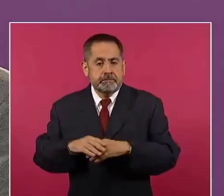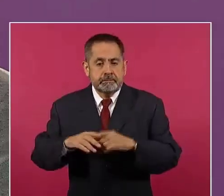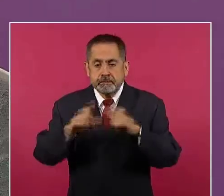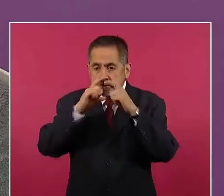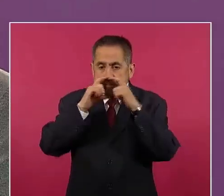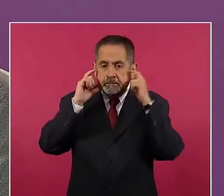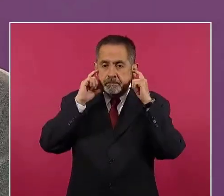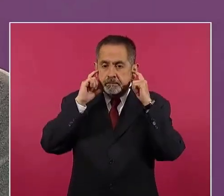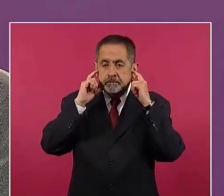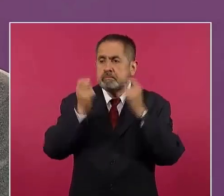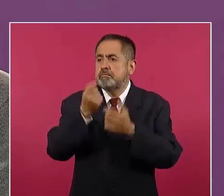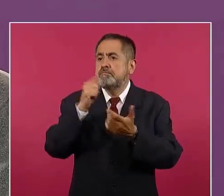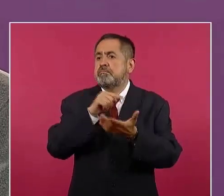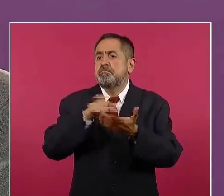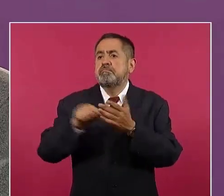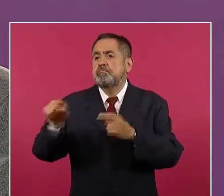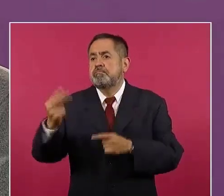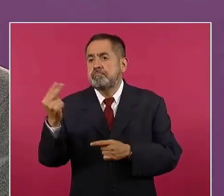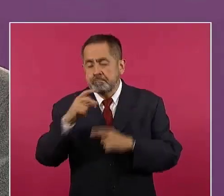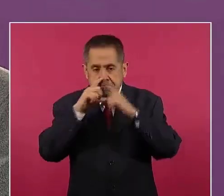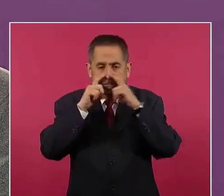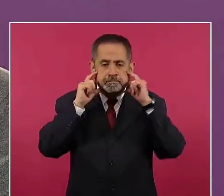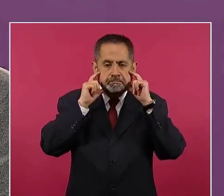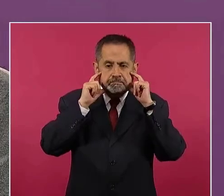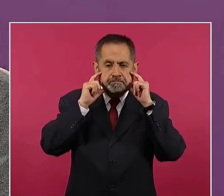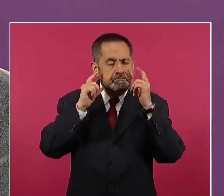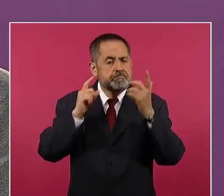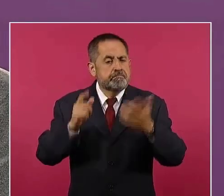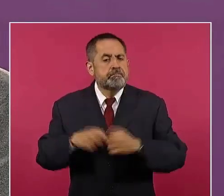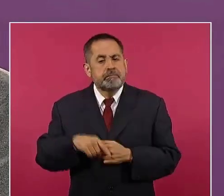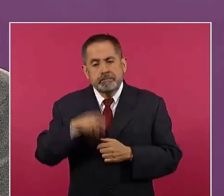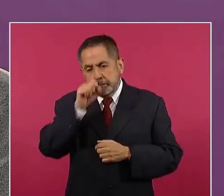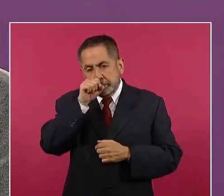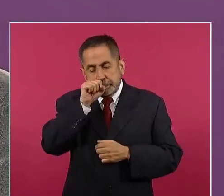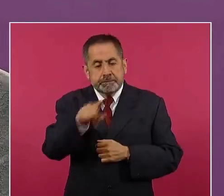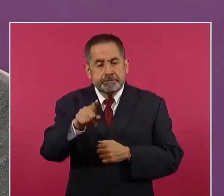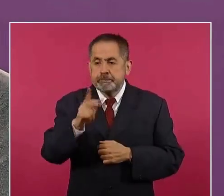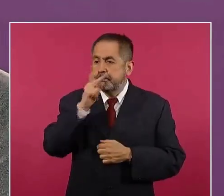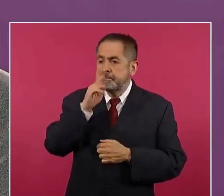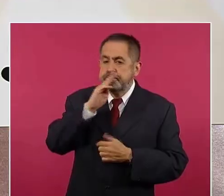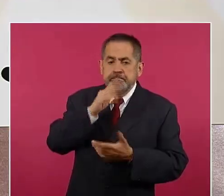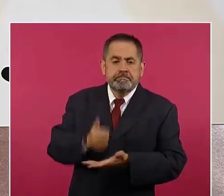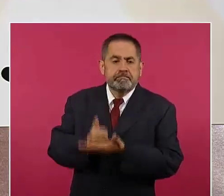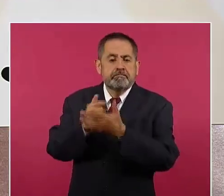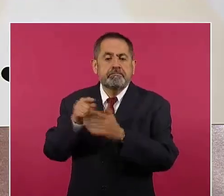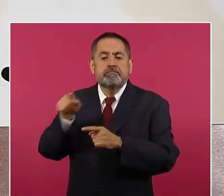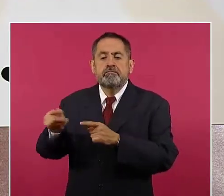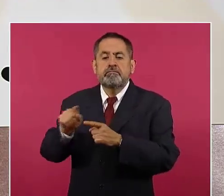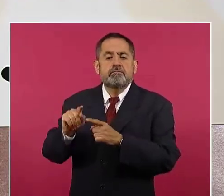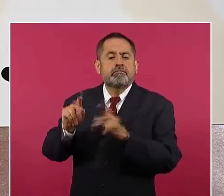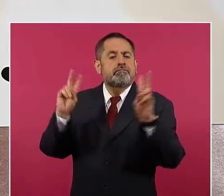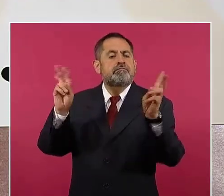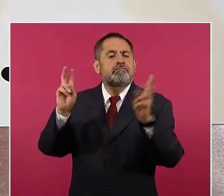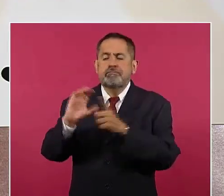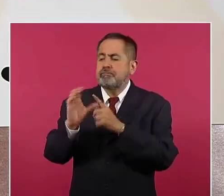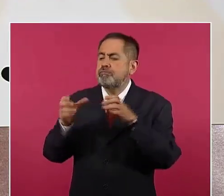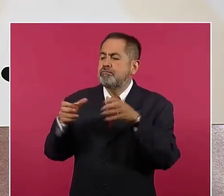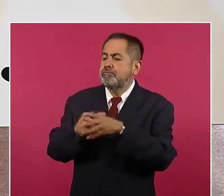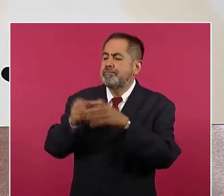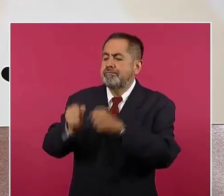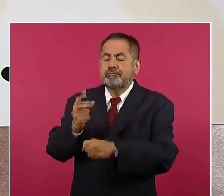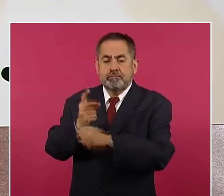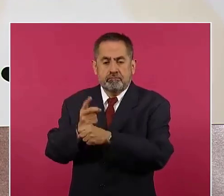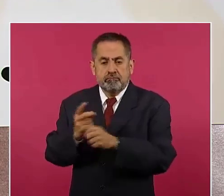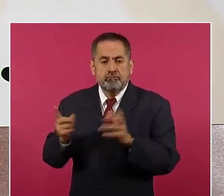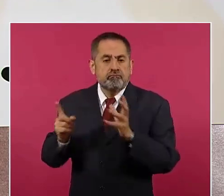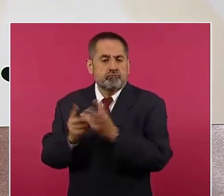lugares que lo requieran, así como también la participación de los padres de familia en los comités de seguridad y con los tres